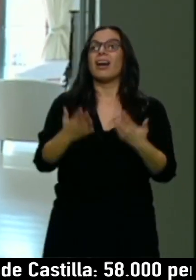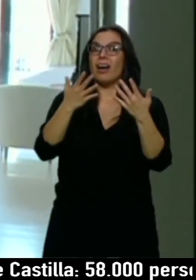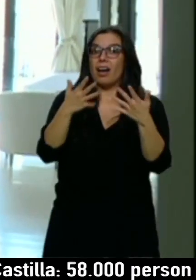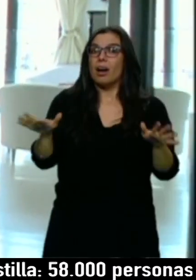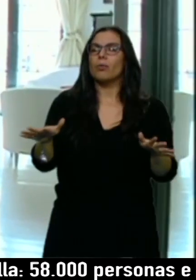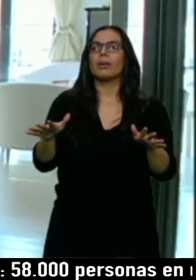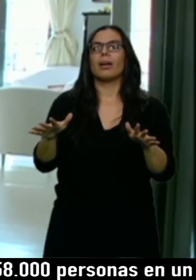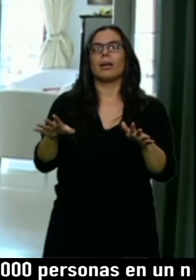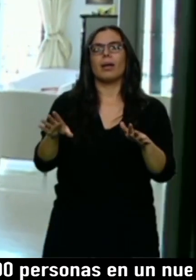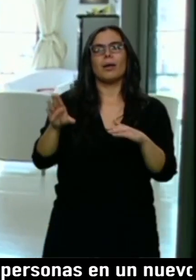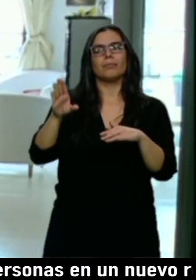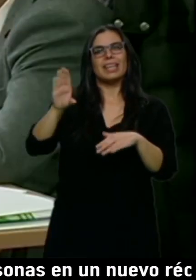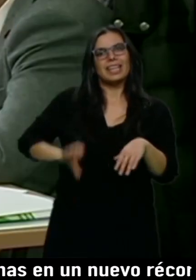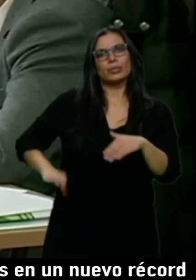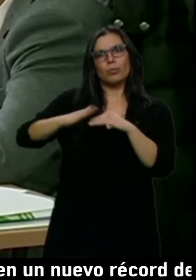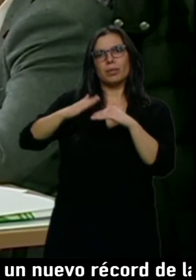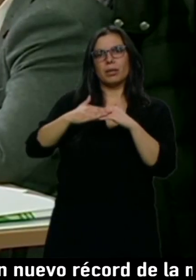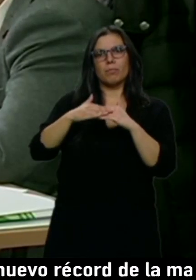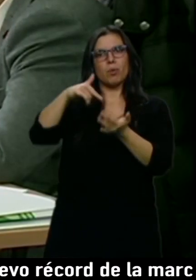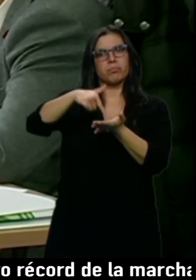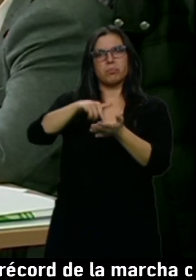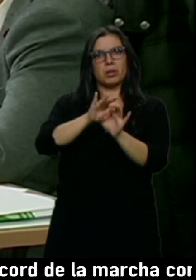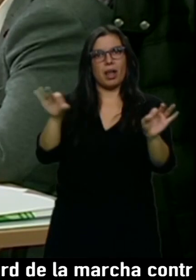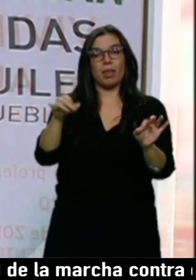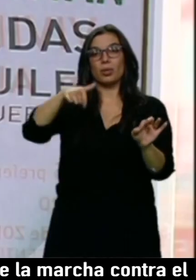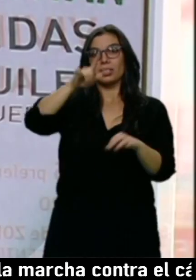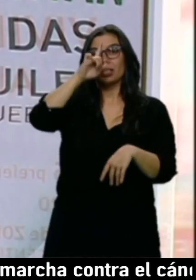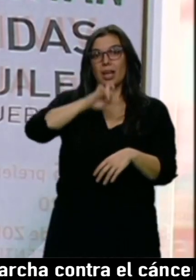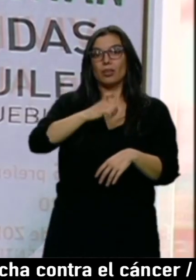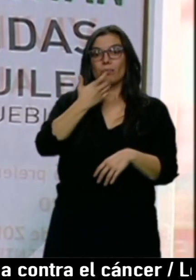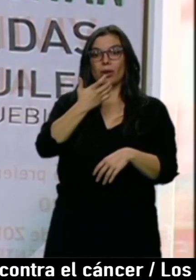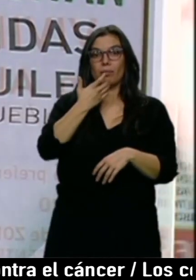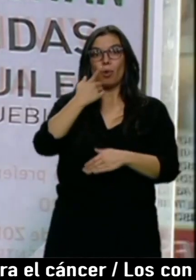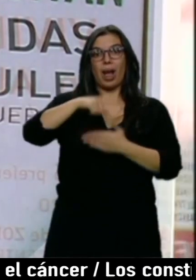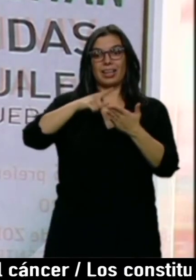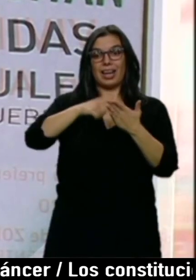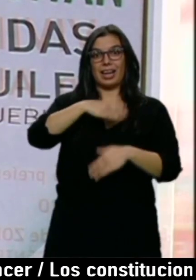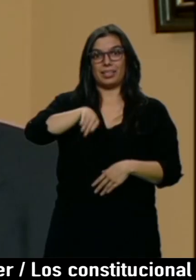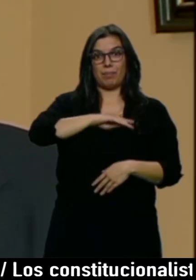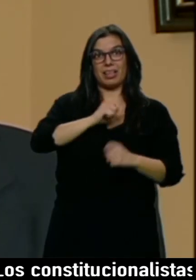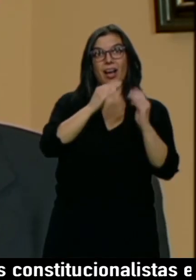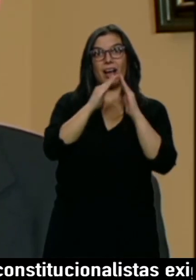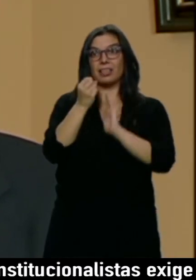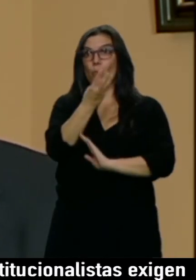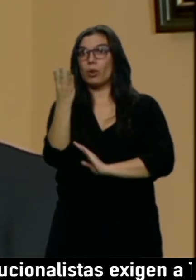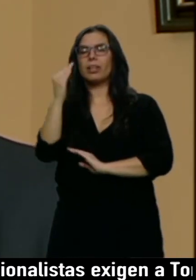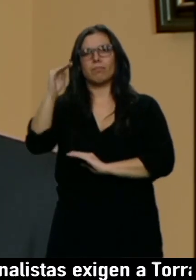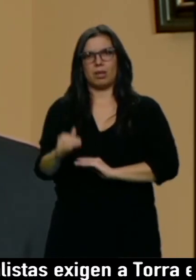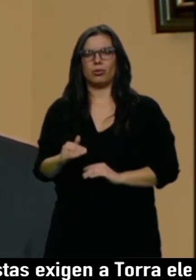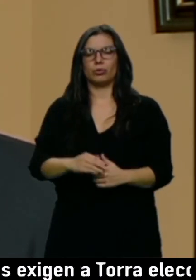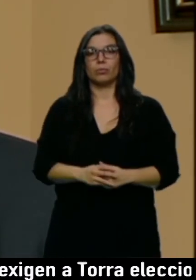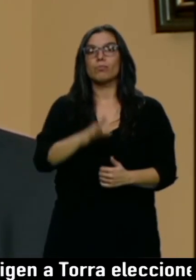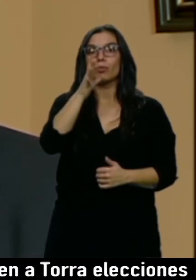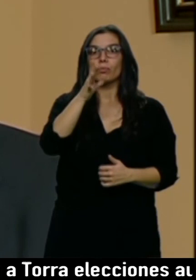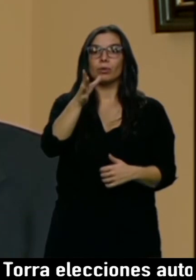de ingresos. Este año se han arrendado menos viviendas en nuestro país. ¿Por qué? Lo que ahora detectamos es que el comprador tiene miedo a